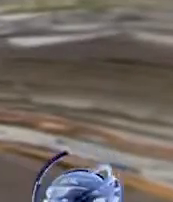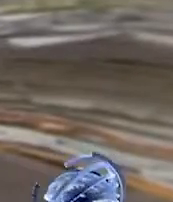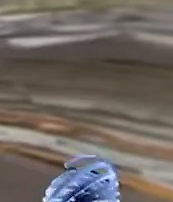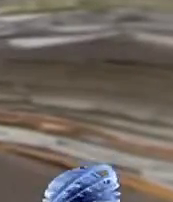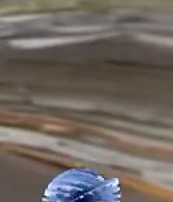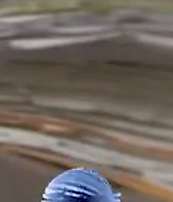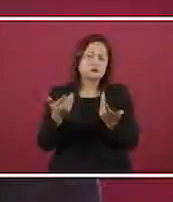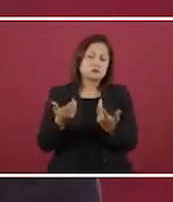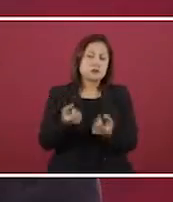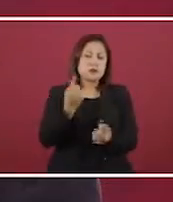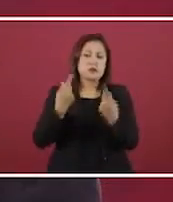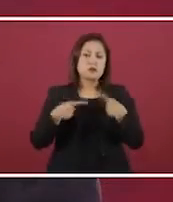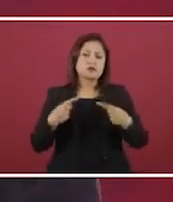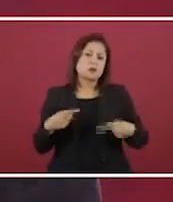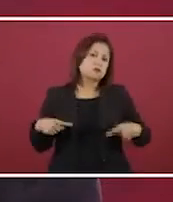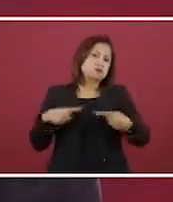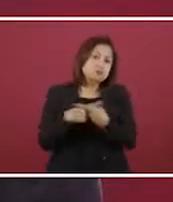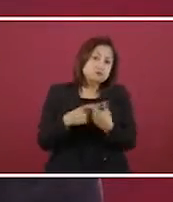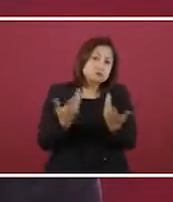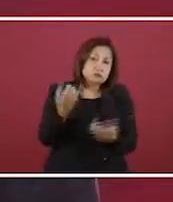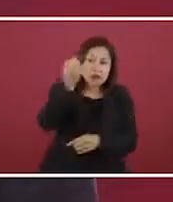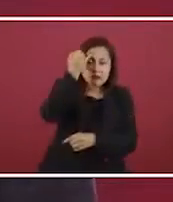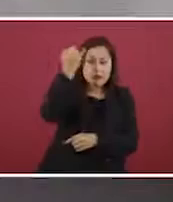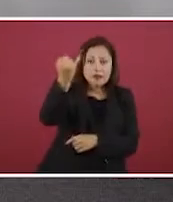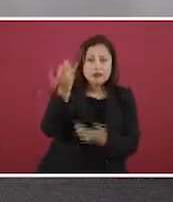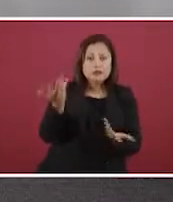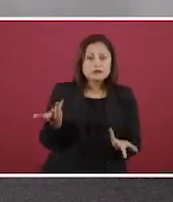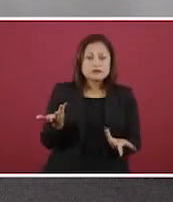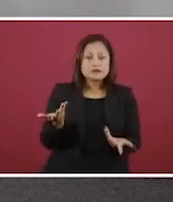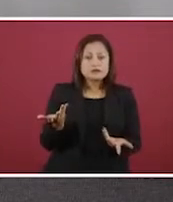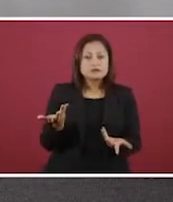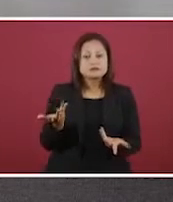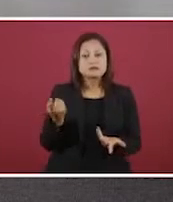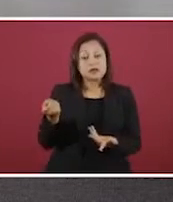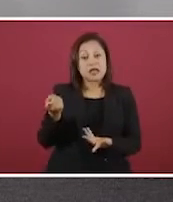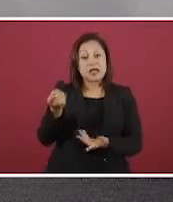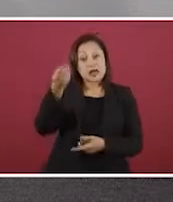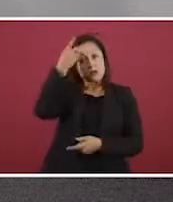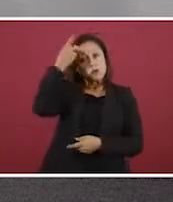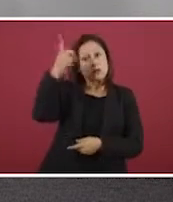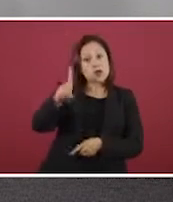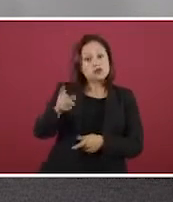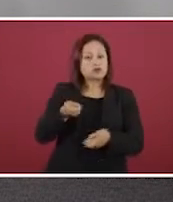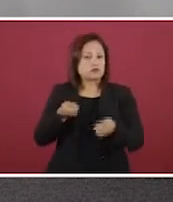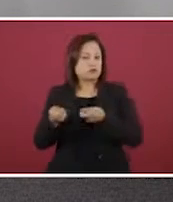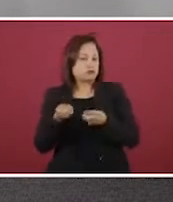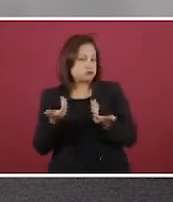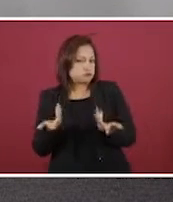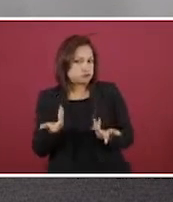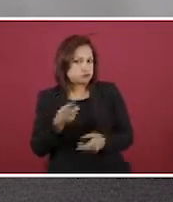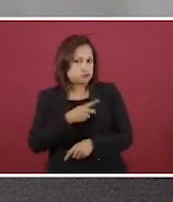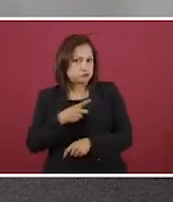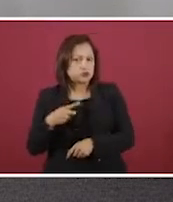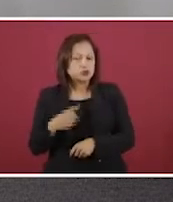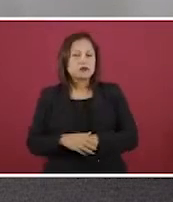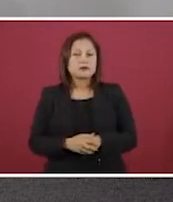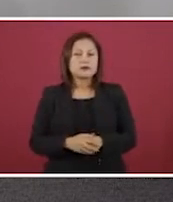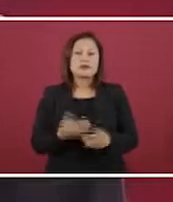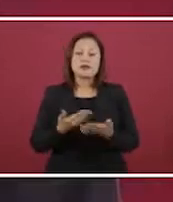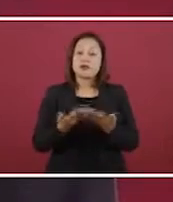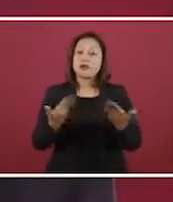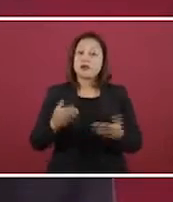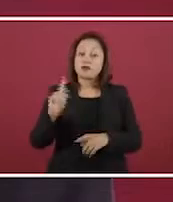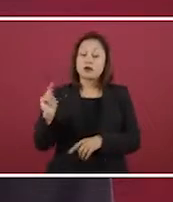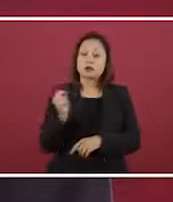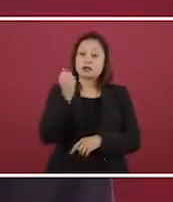de ordenar la liberación de manera anticipada se ordena reponer el procedimiento sobre todo en aquellos casos en los que el implicado cuenta con